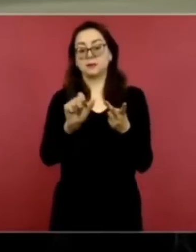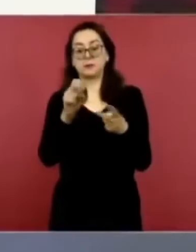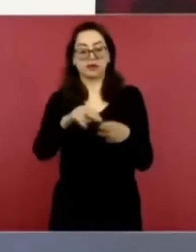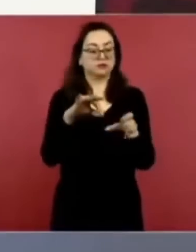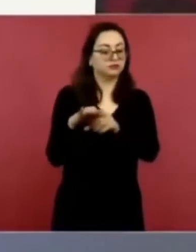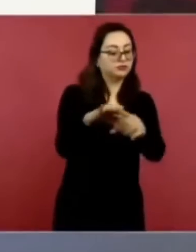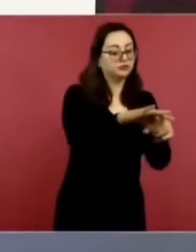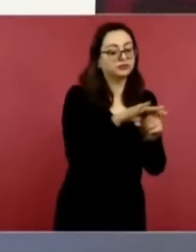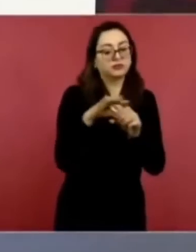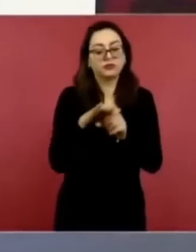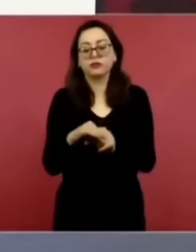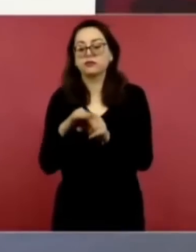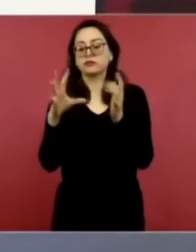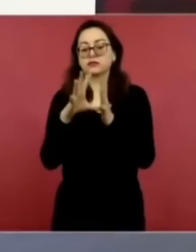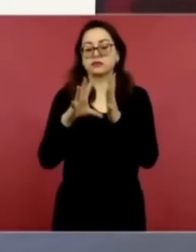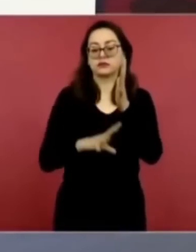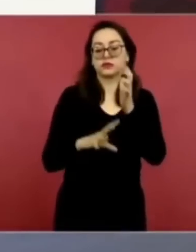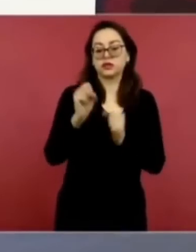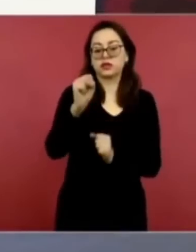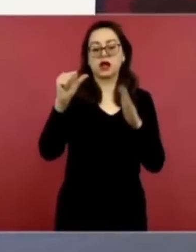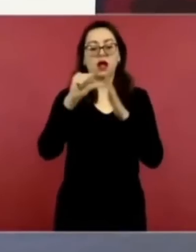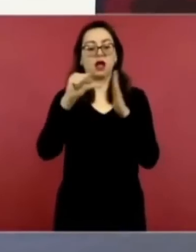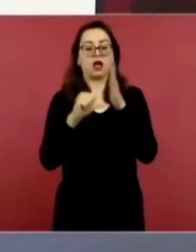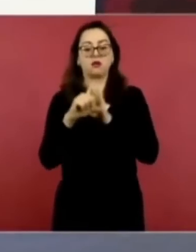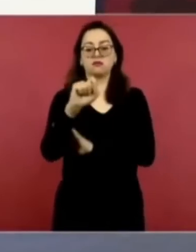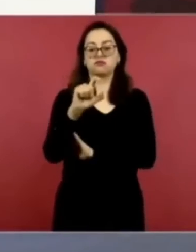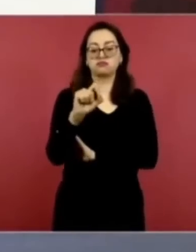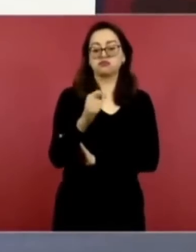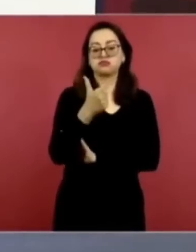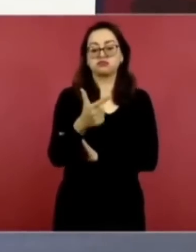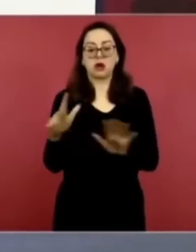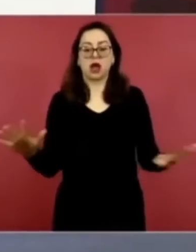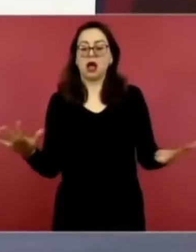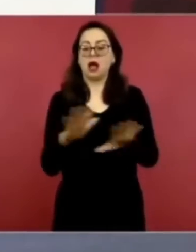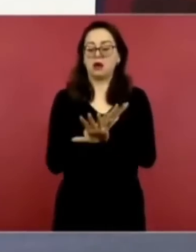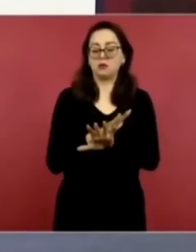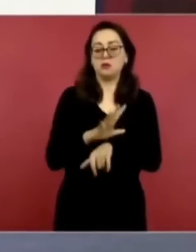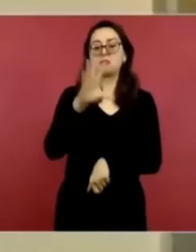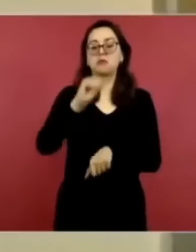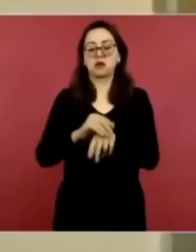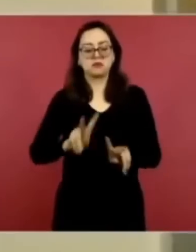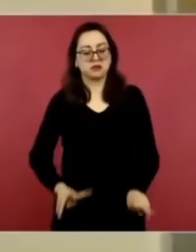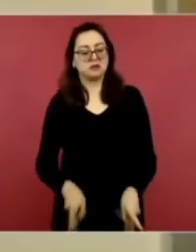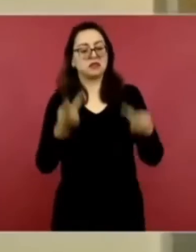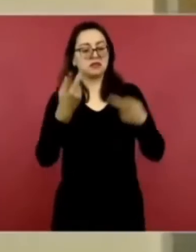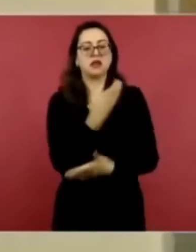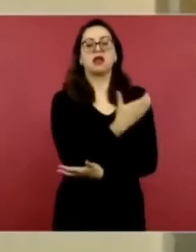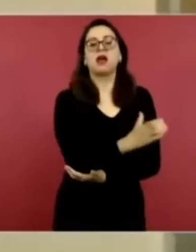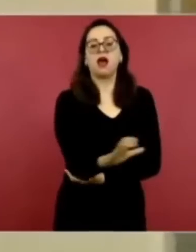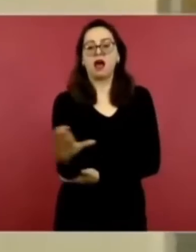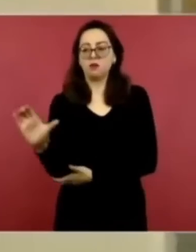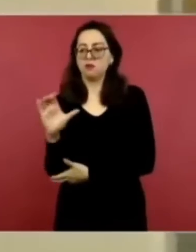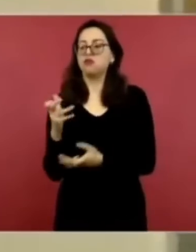27 constitucional para poner a la venta las tierras ejidales.